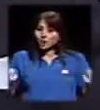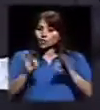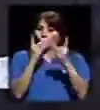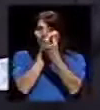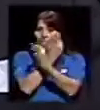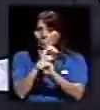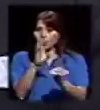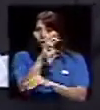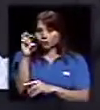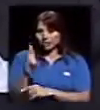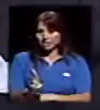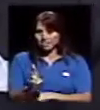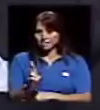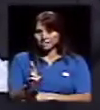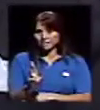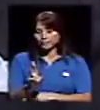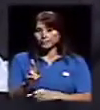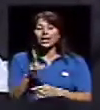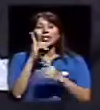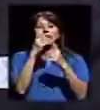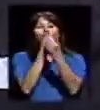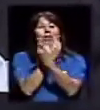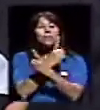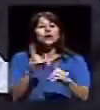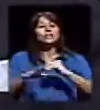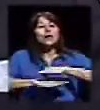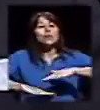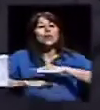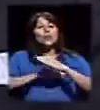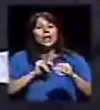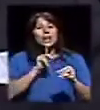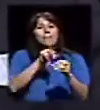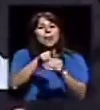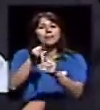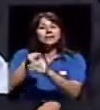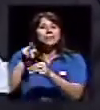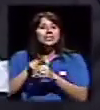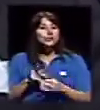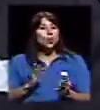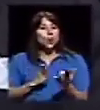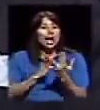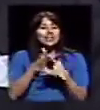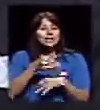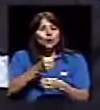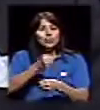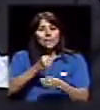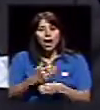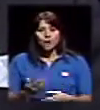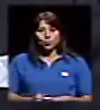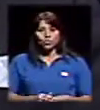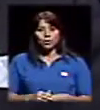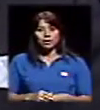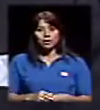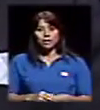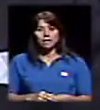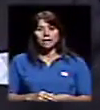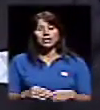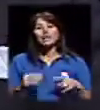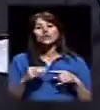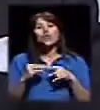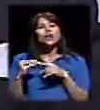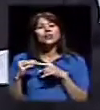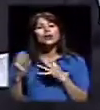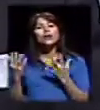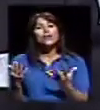democracia costarricense, que es una democracia fundamentada en la participación, en el acceso al trabajo y sobre todo en